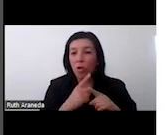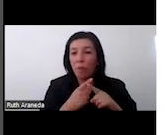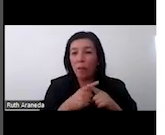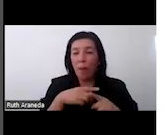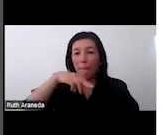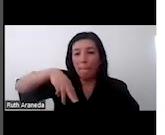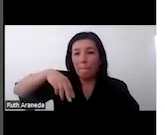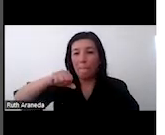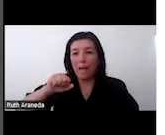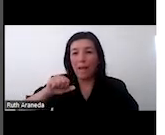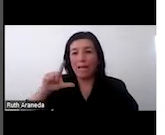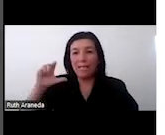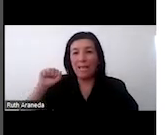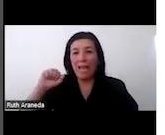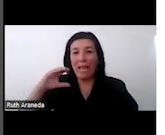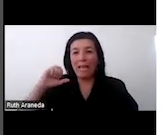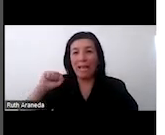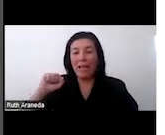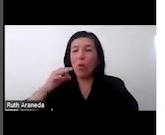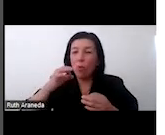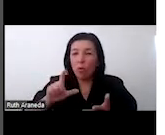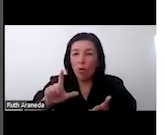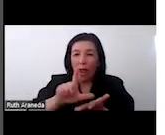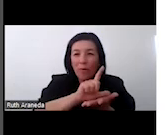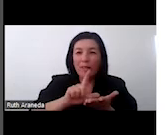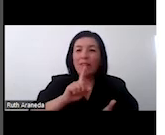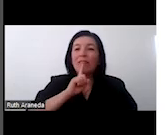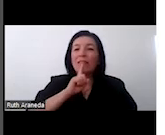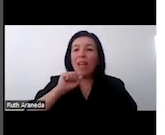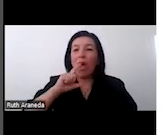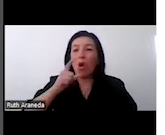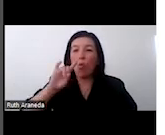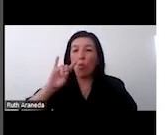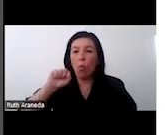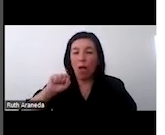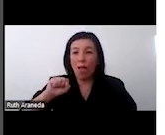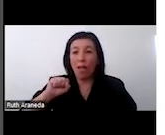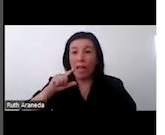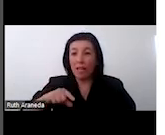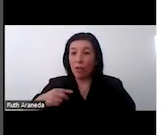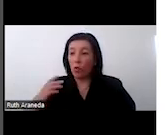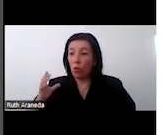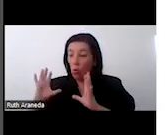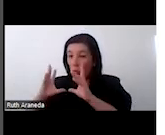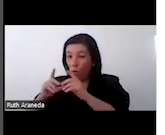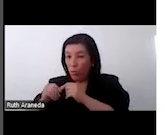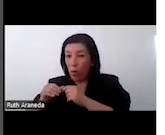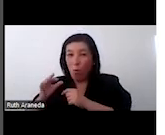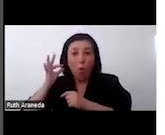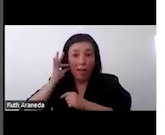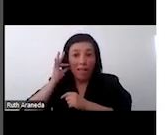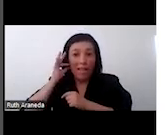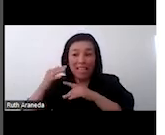Mayaca, específicamente a la lagunilla de la Tagua, que fue también, ahí fuimos con la agrupación Mujeres y Ríos